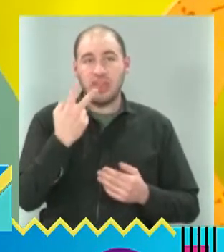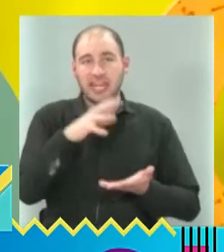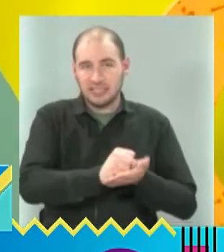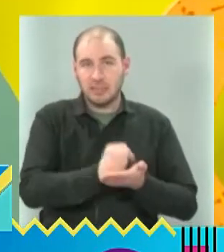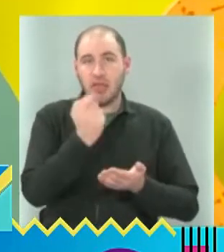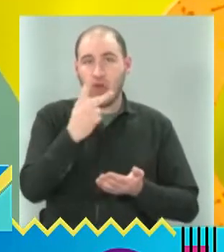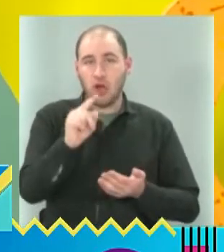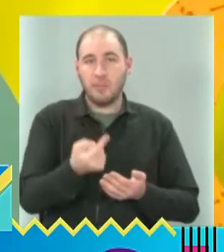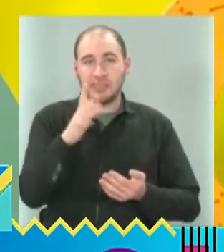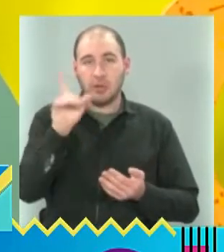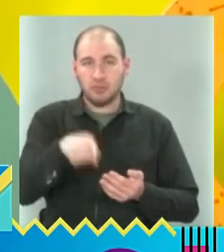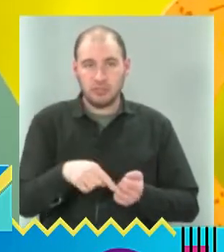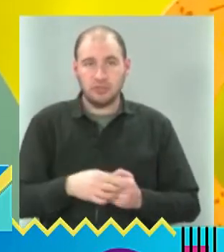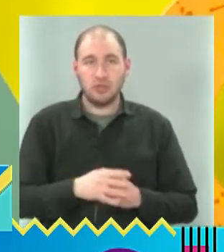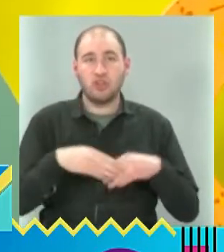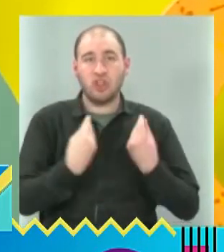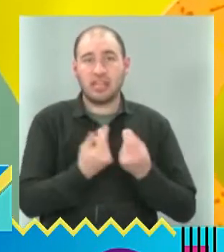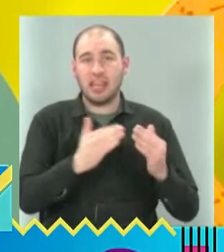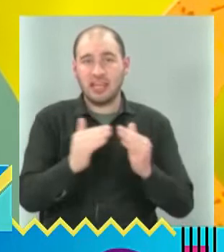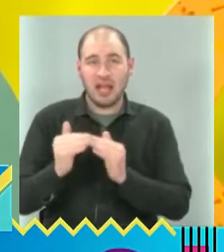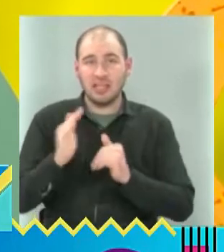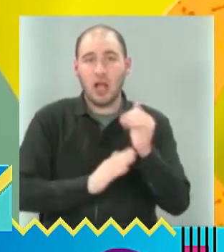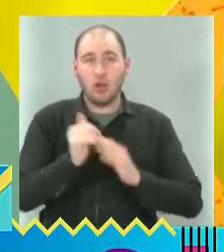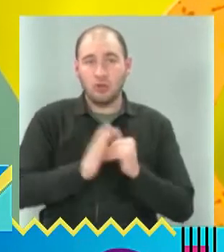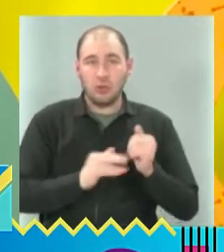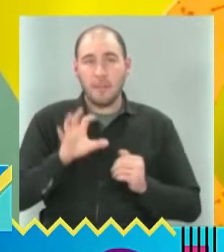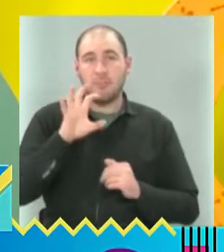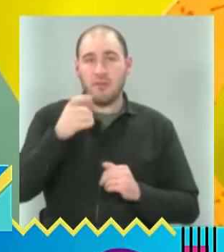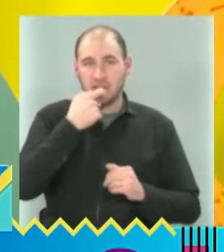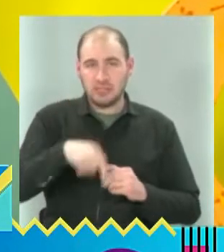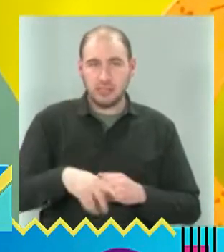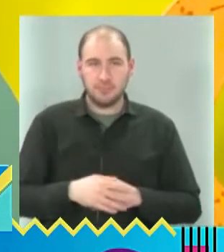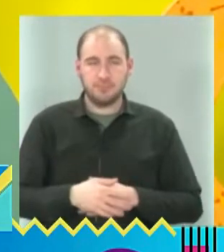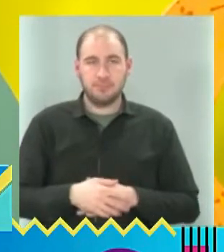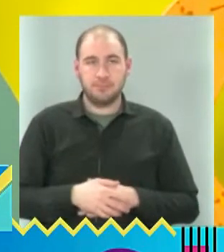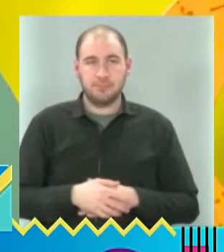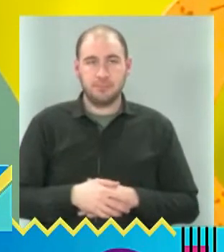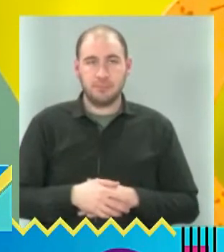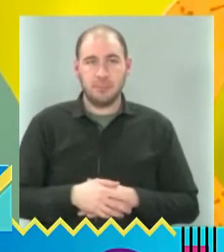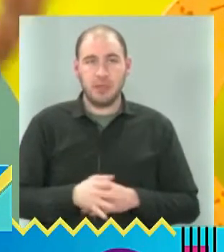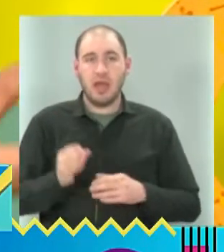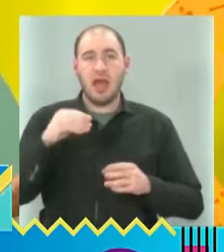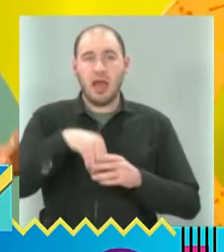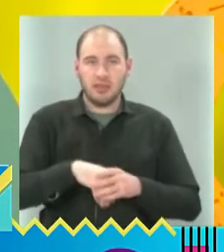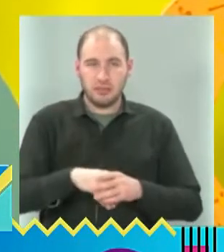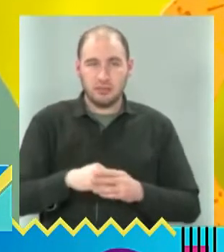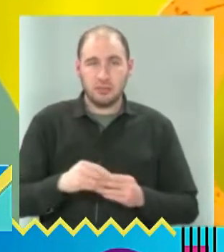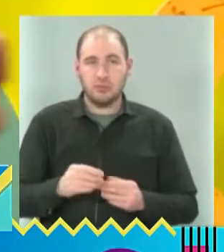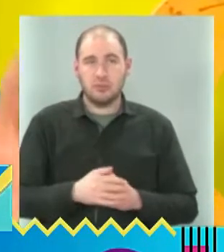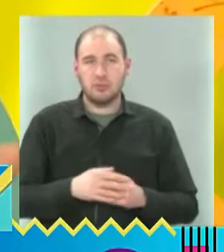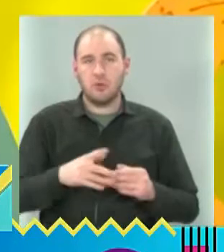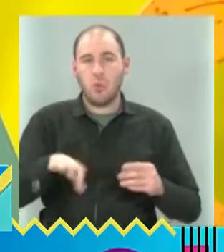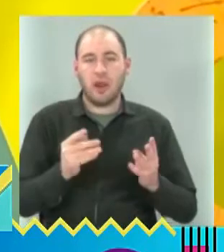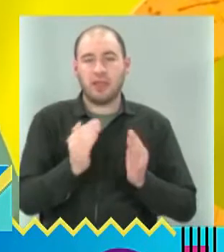el 2,5% de las viviendas que se construyan en la provincia. Bien. Dentro de un